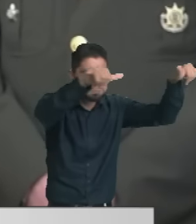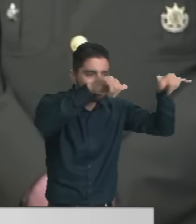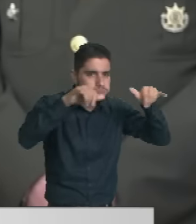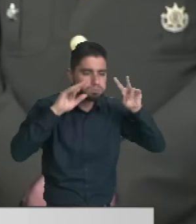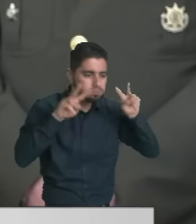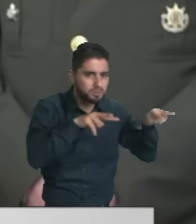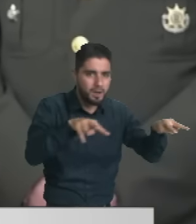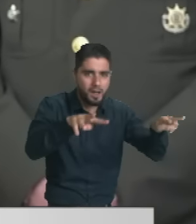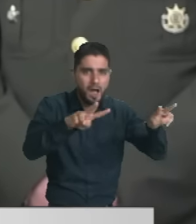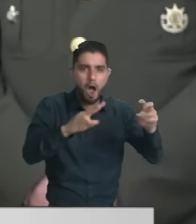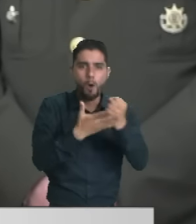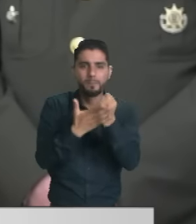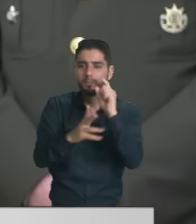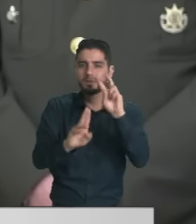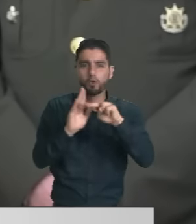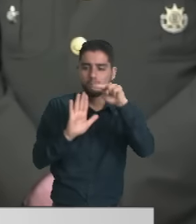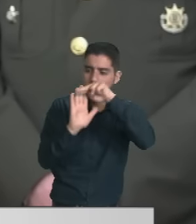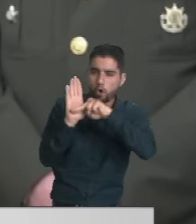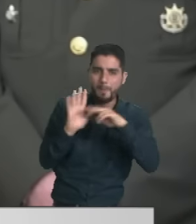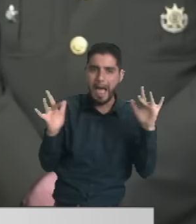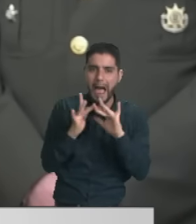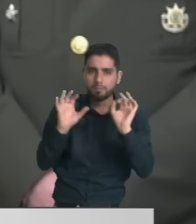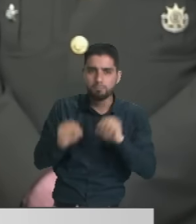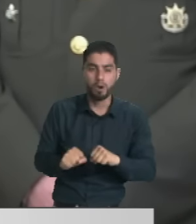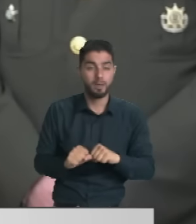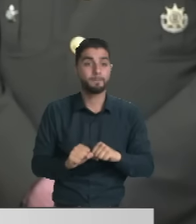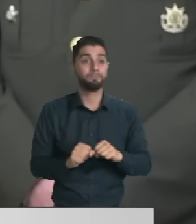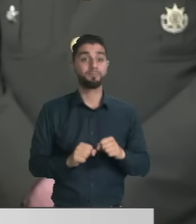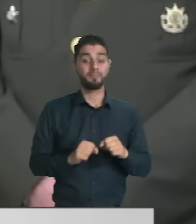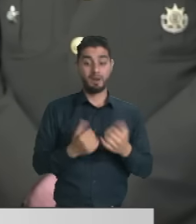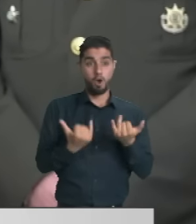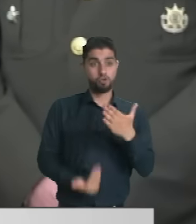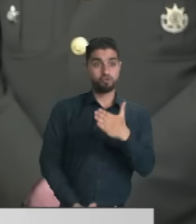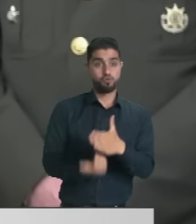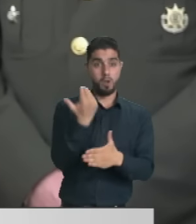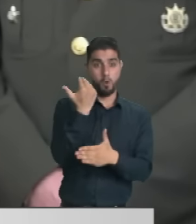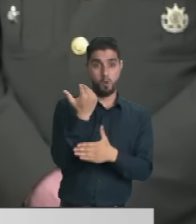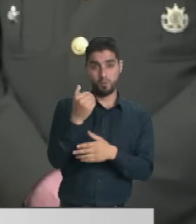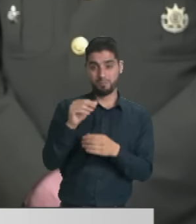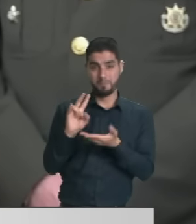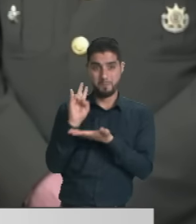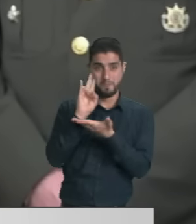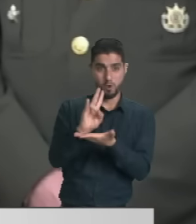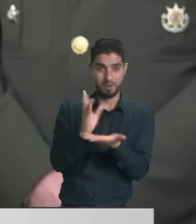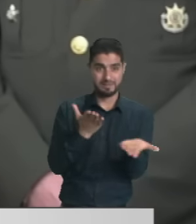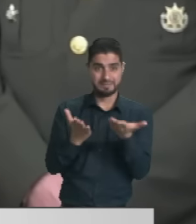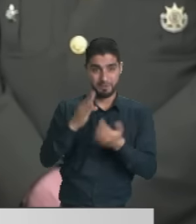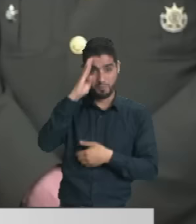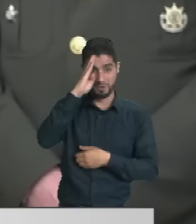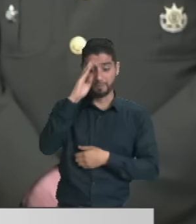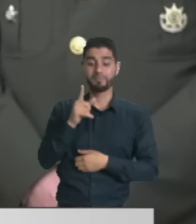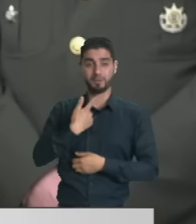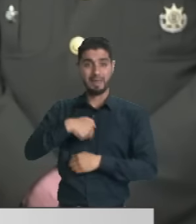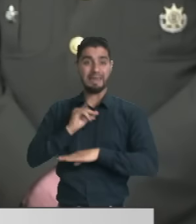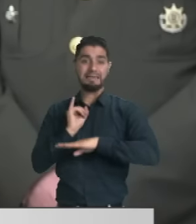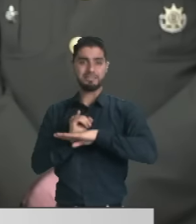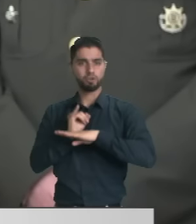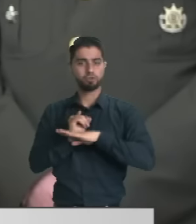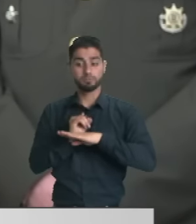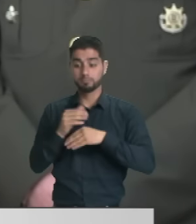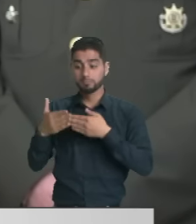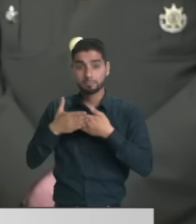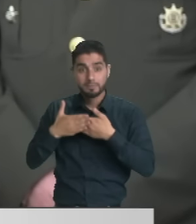En consolidación del nuevo modelo del servicio de policía, la institución desarrollará de